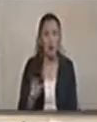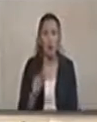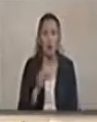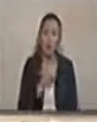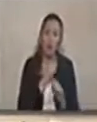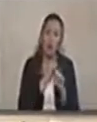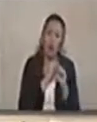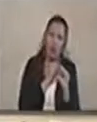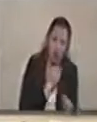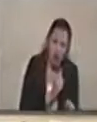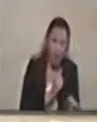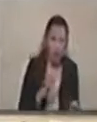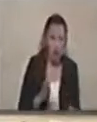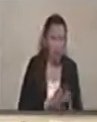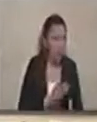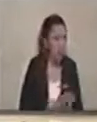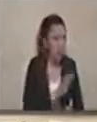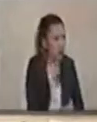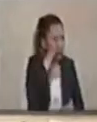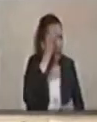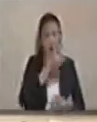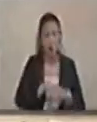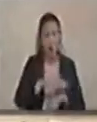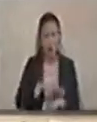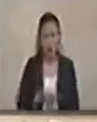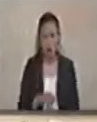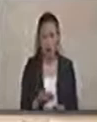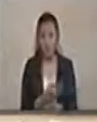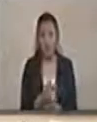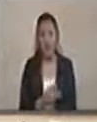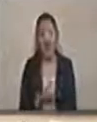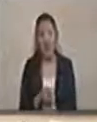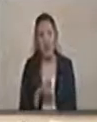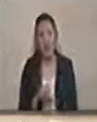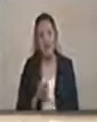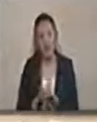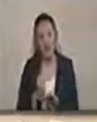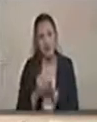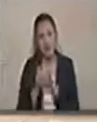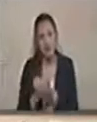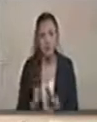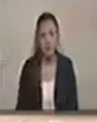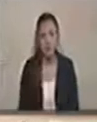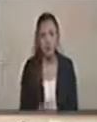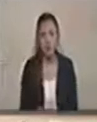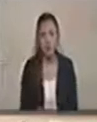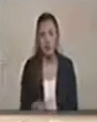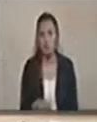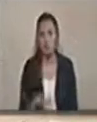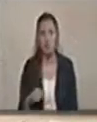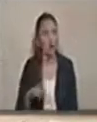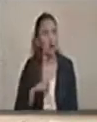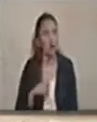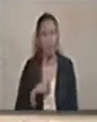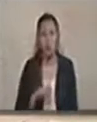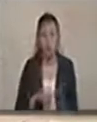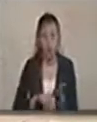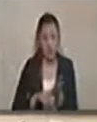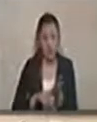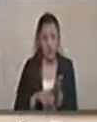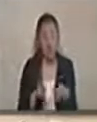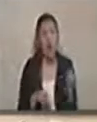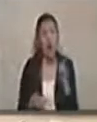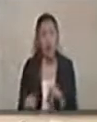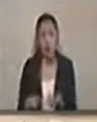consumo problemático de las sustancias. Muchas veces son personas que no tienen ni cédula y